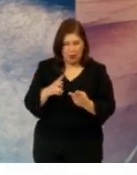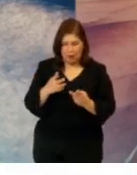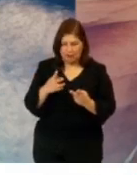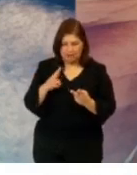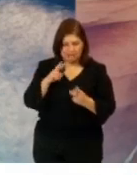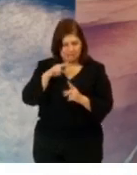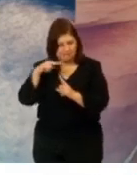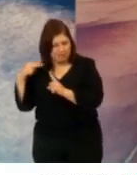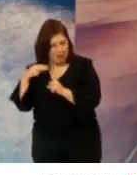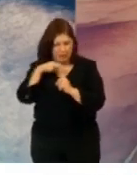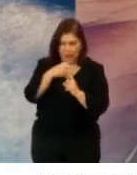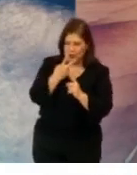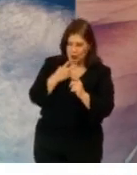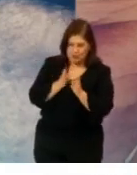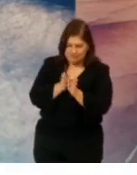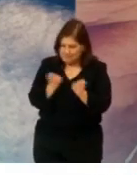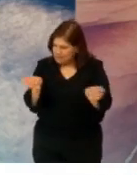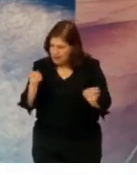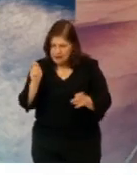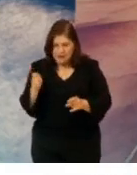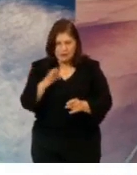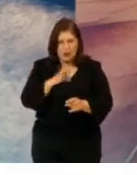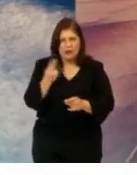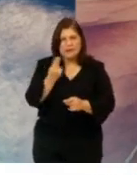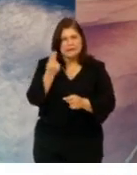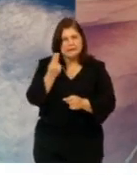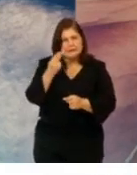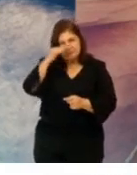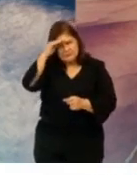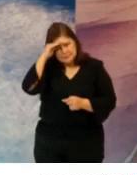Hacerse, como cuestionarse este tipo de cosas.